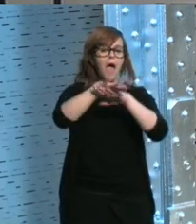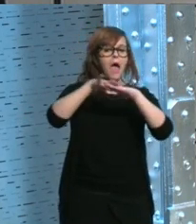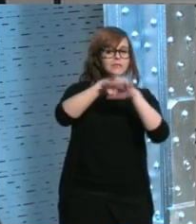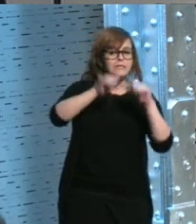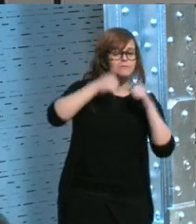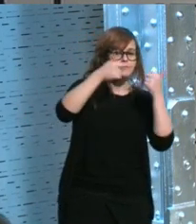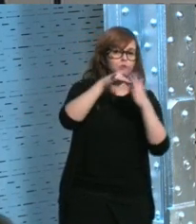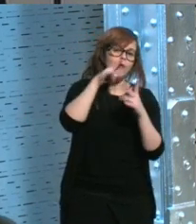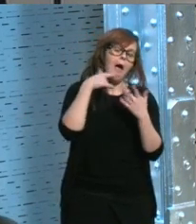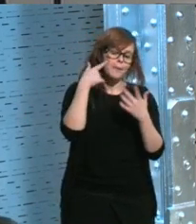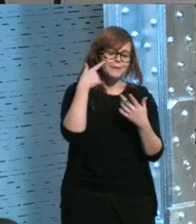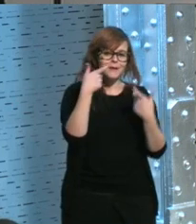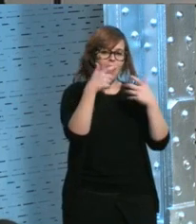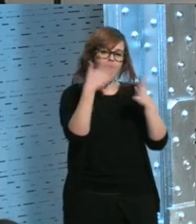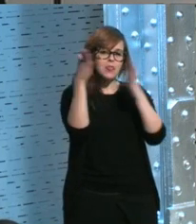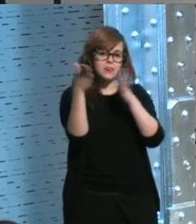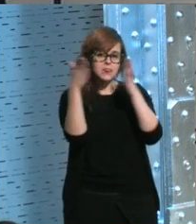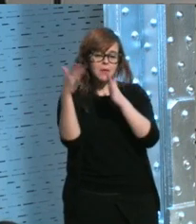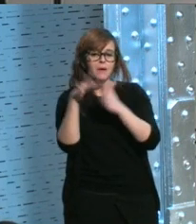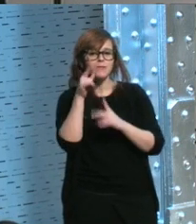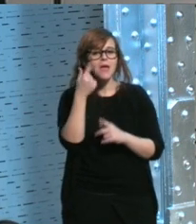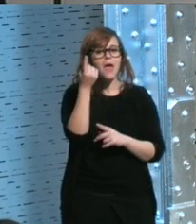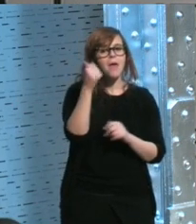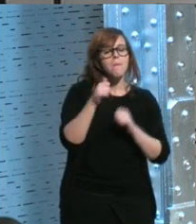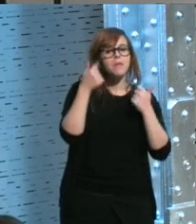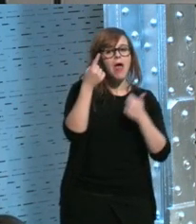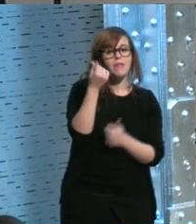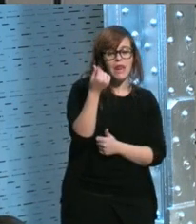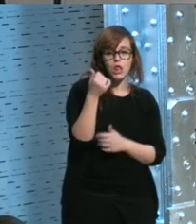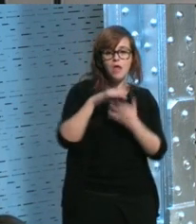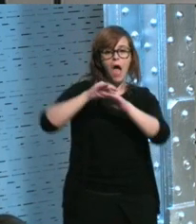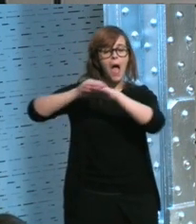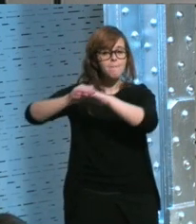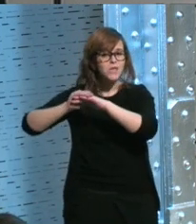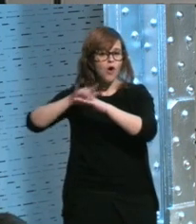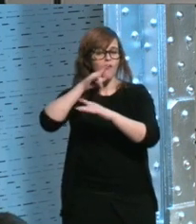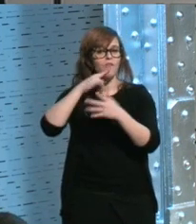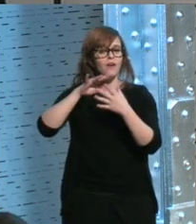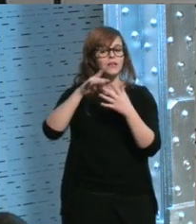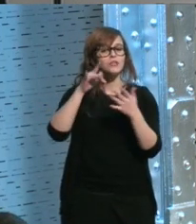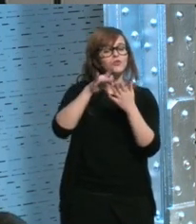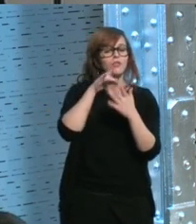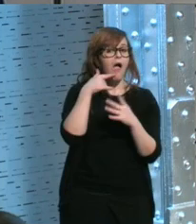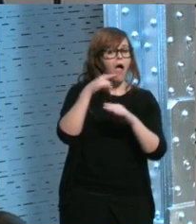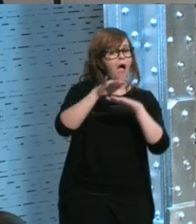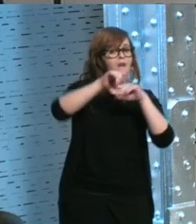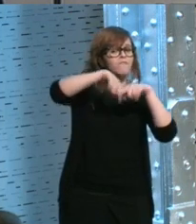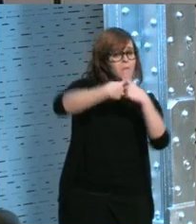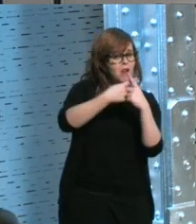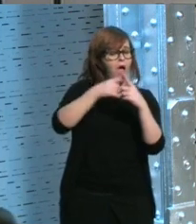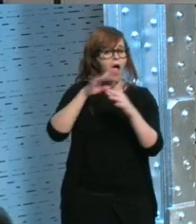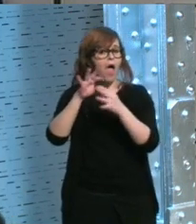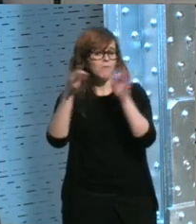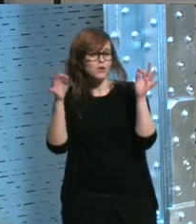visto en distintas fases, empieza con dinero de los amigos y de la familia, Friends and Family. Eso es una canción